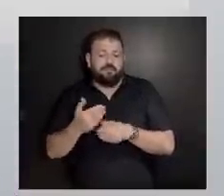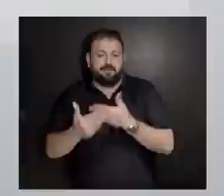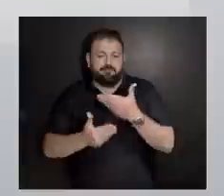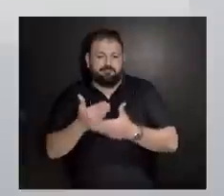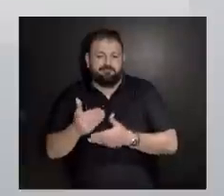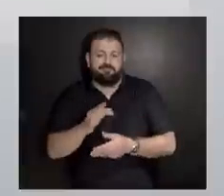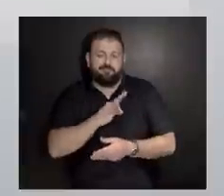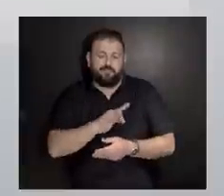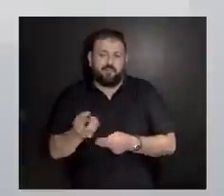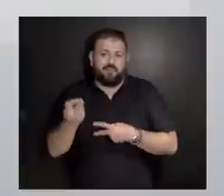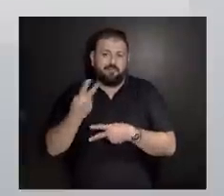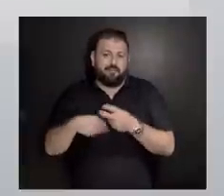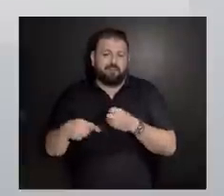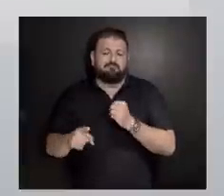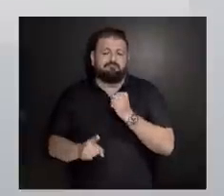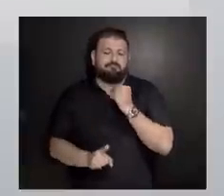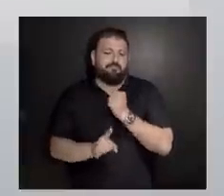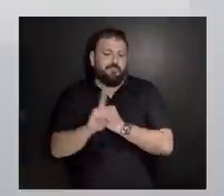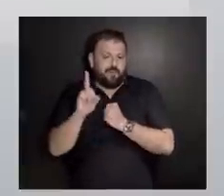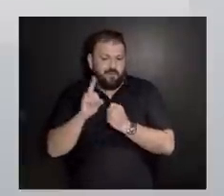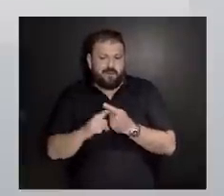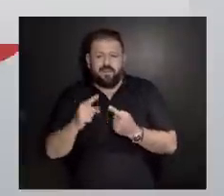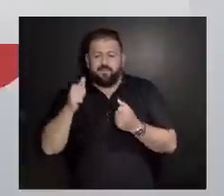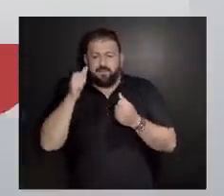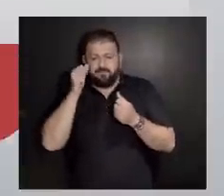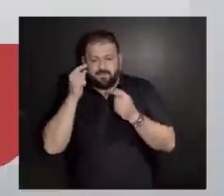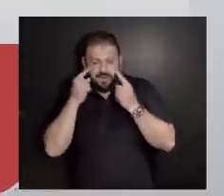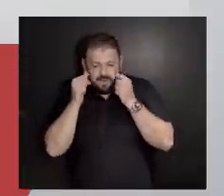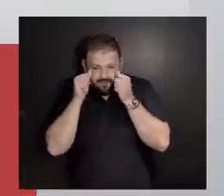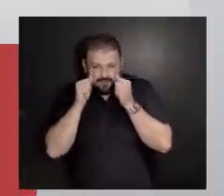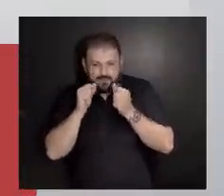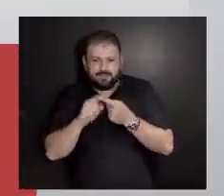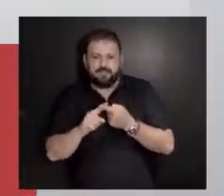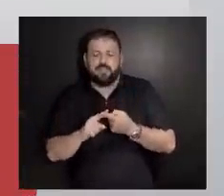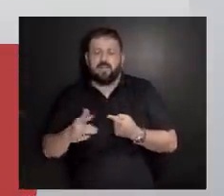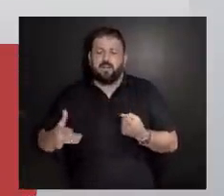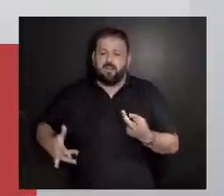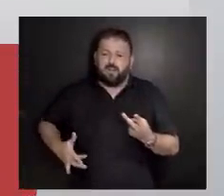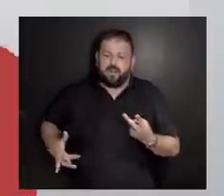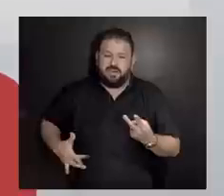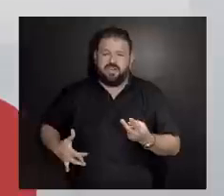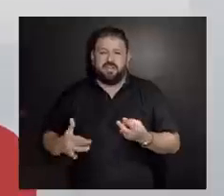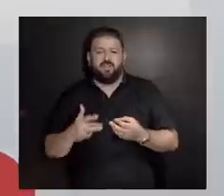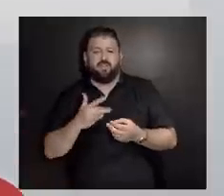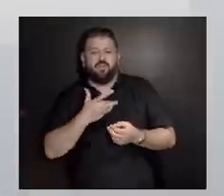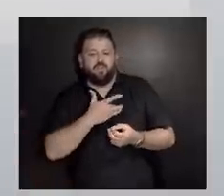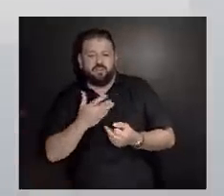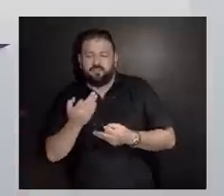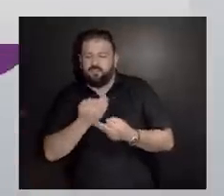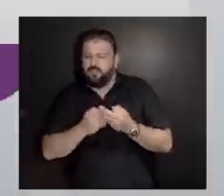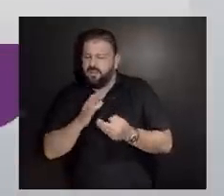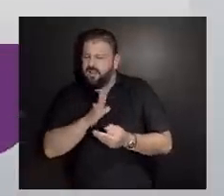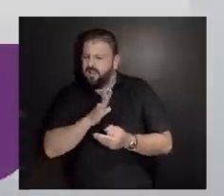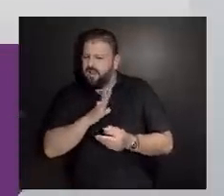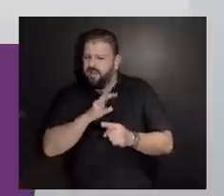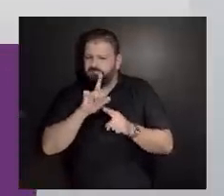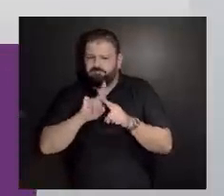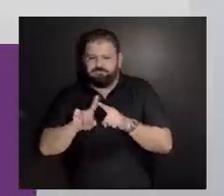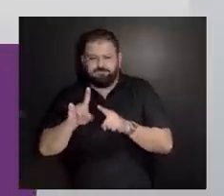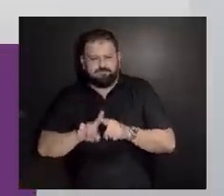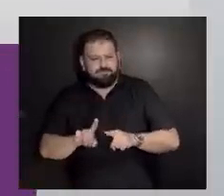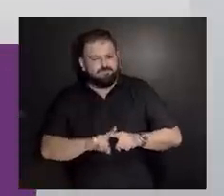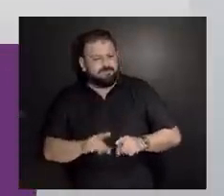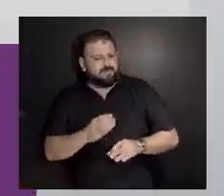desde la vista, los riñones, el sistema cardiovascular, o sea, va afectando muchísimas partes de nuestro